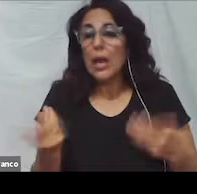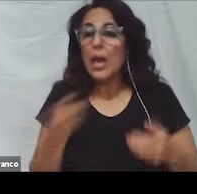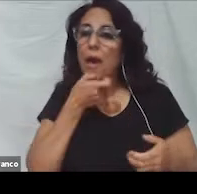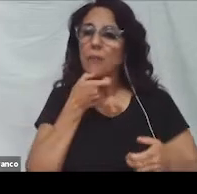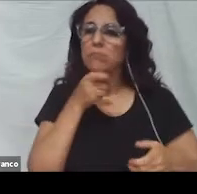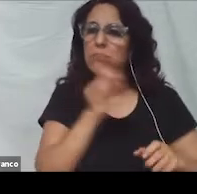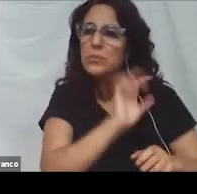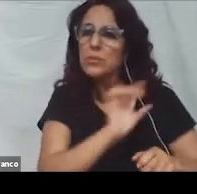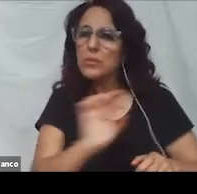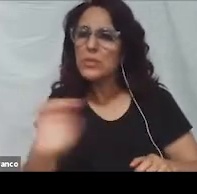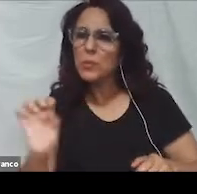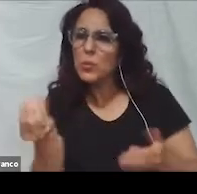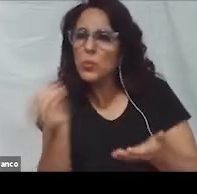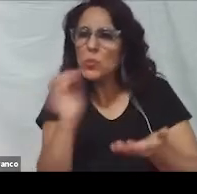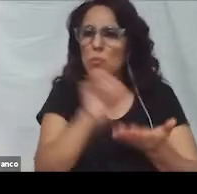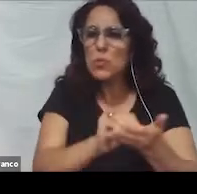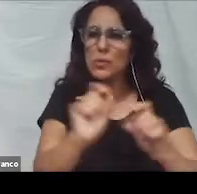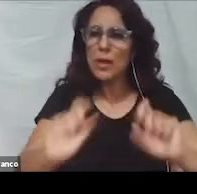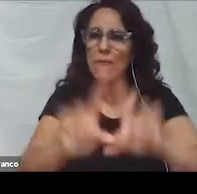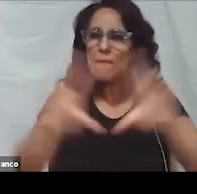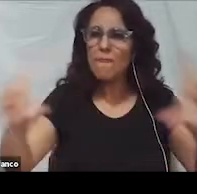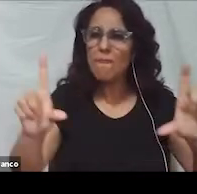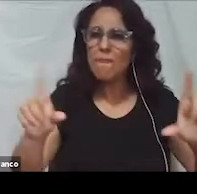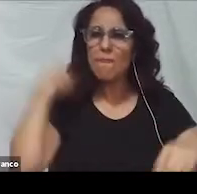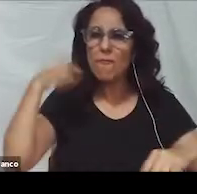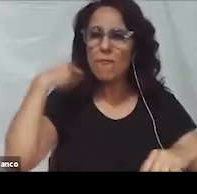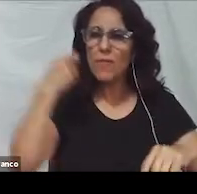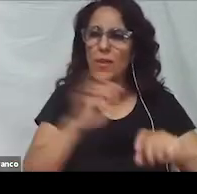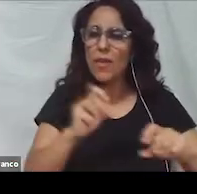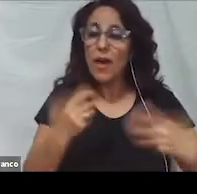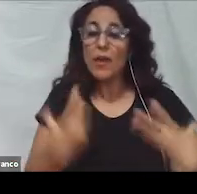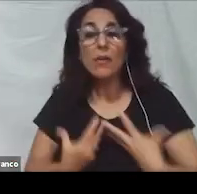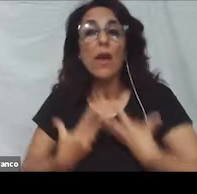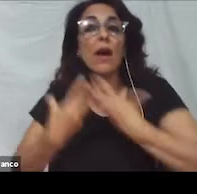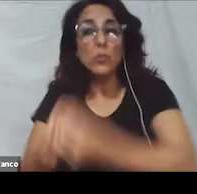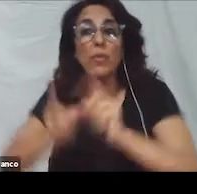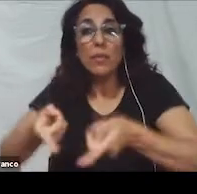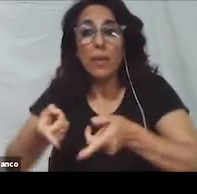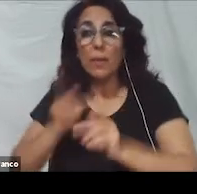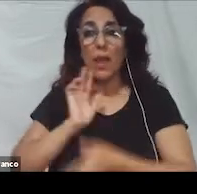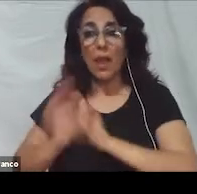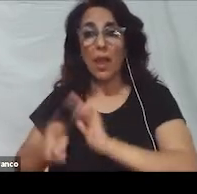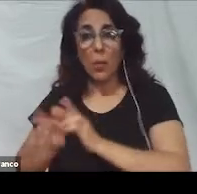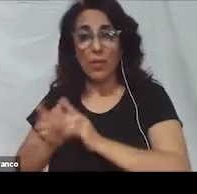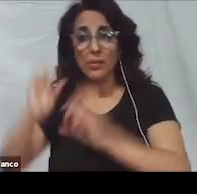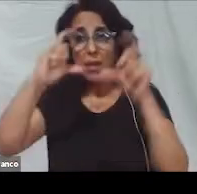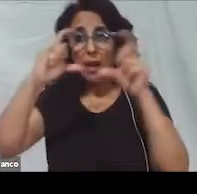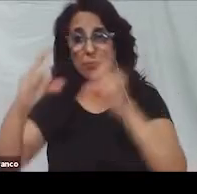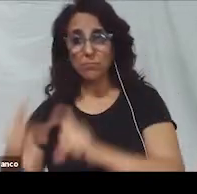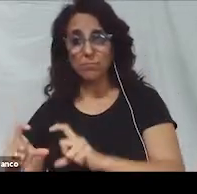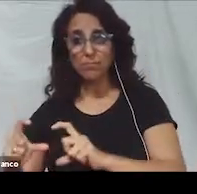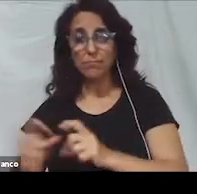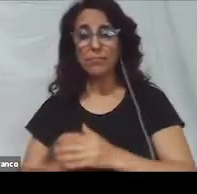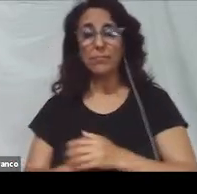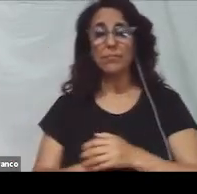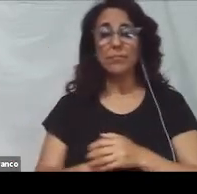incluir subtítulos y, de ser posible, bueno, que el video tenga soporte de lenguaje de señas. Es muy útil